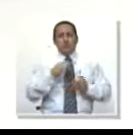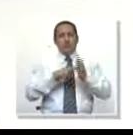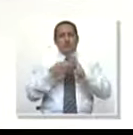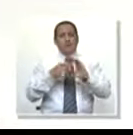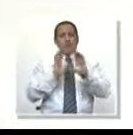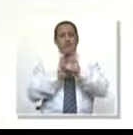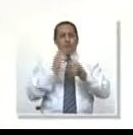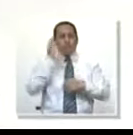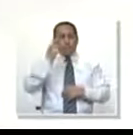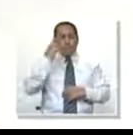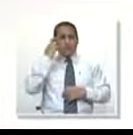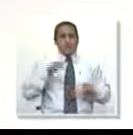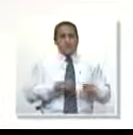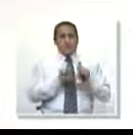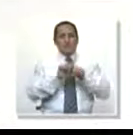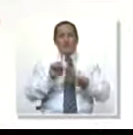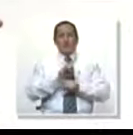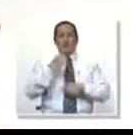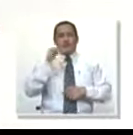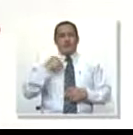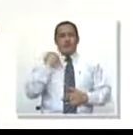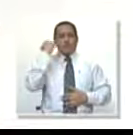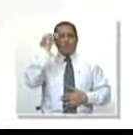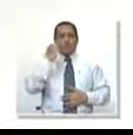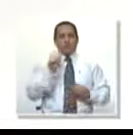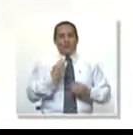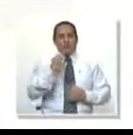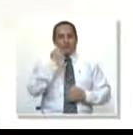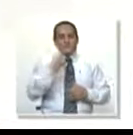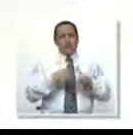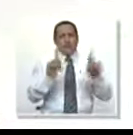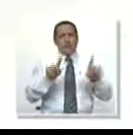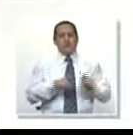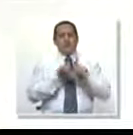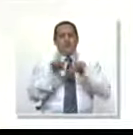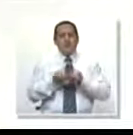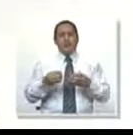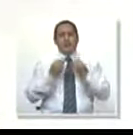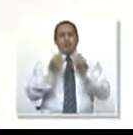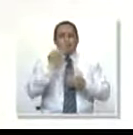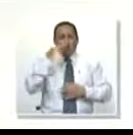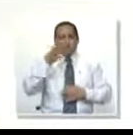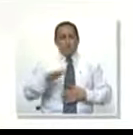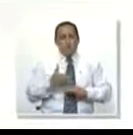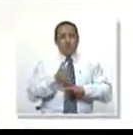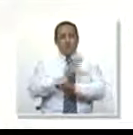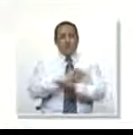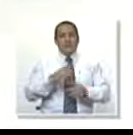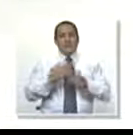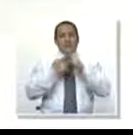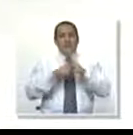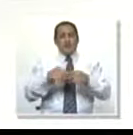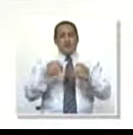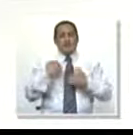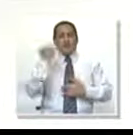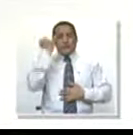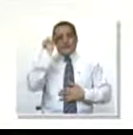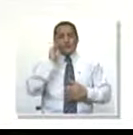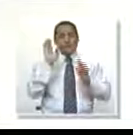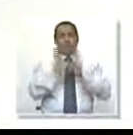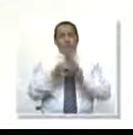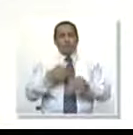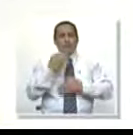contiene la constitución política y que no se necesita ser adulto para conocerla sino que mejor si es que desde chico uno ya comienza a tener idea de